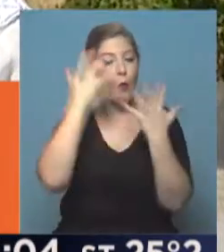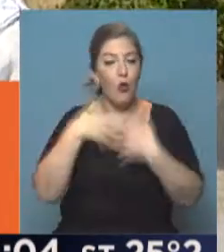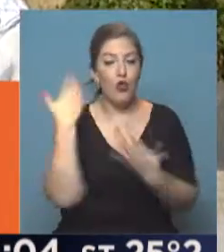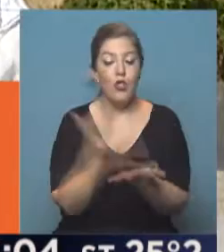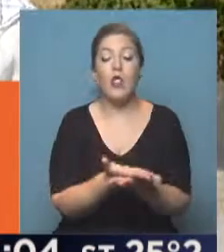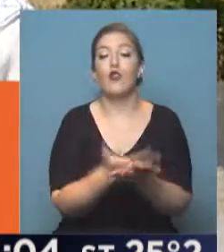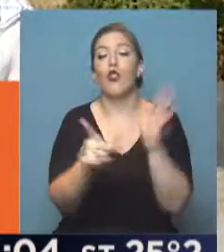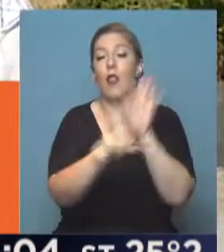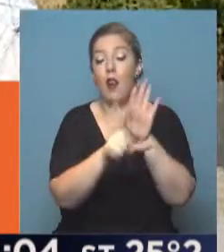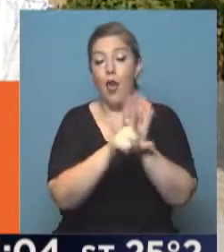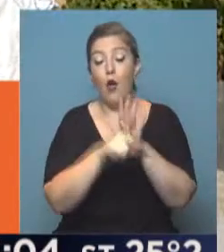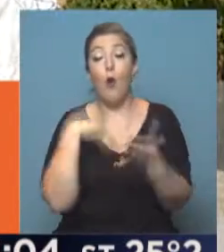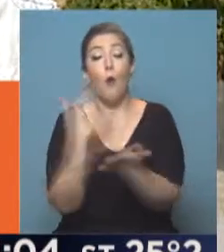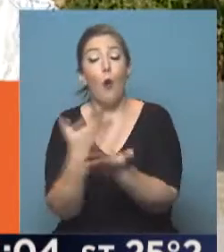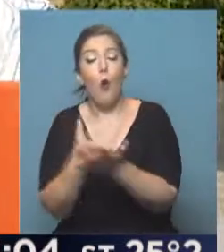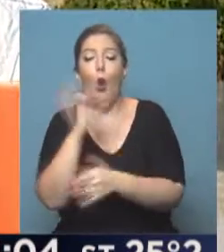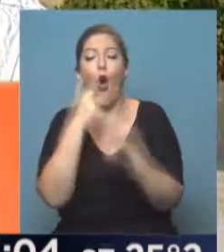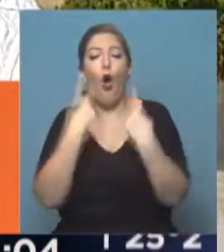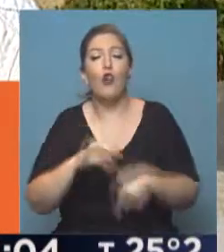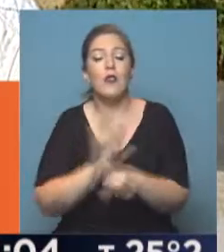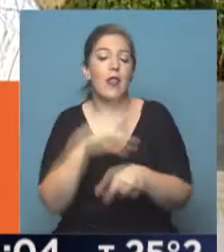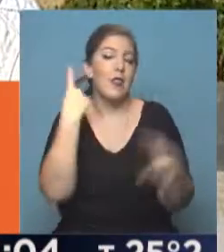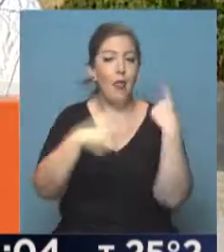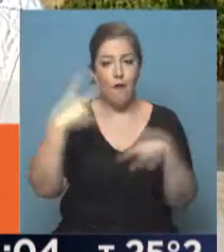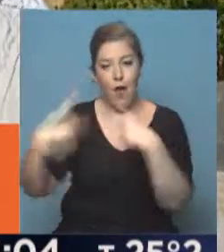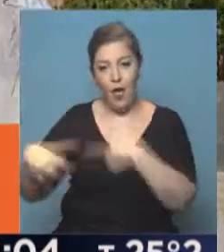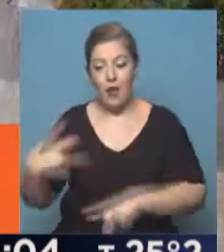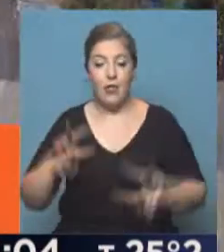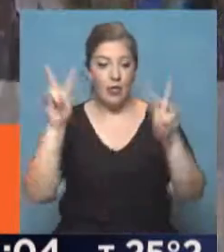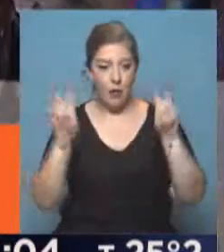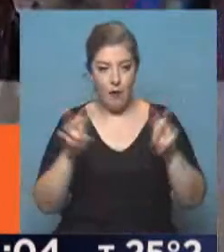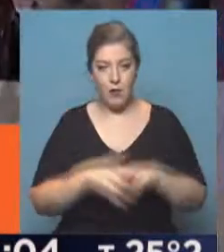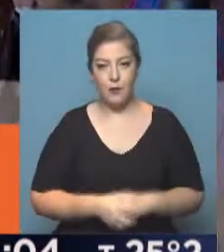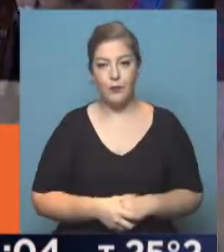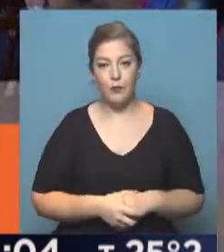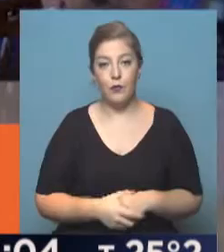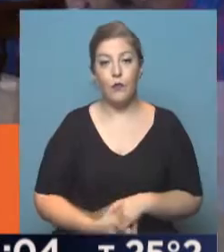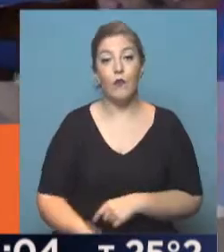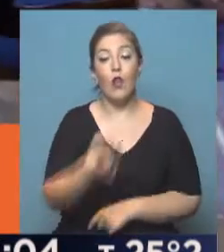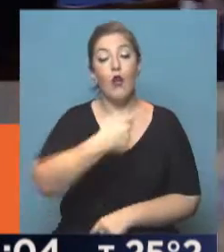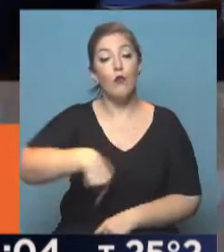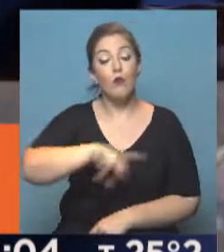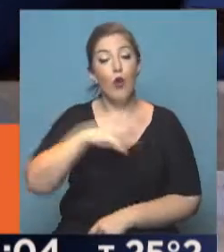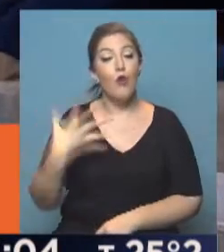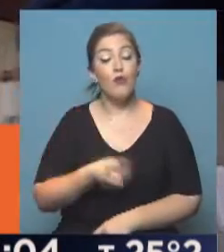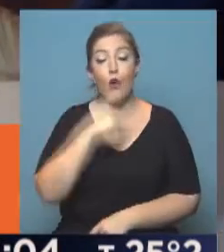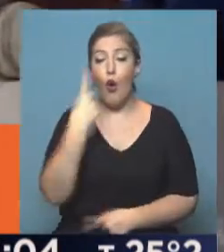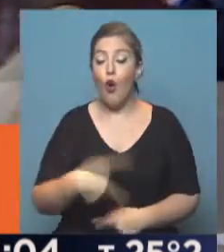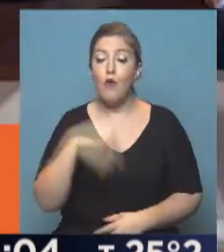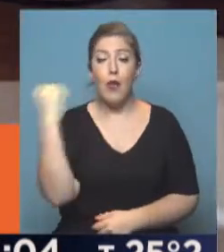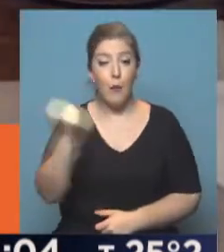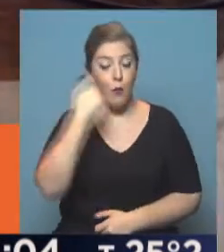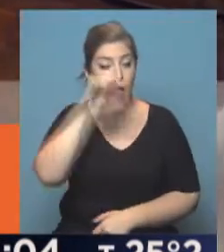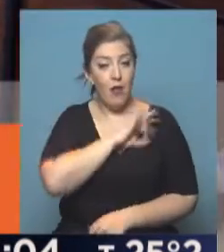de propuestas o iniciativas que responden a diferentes ejes temáticos. Hemos logrado cosas importantes en este